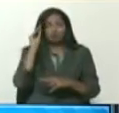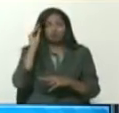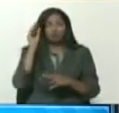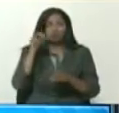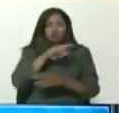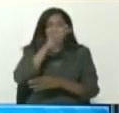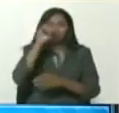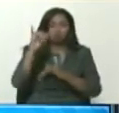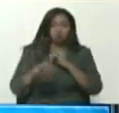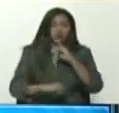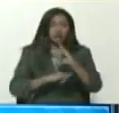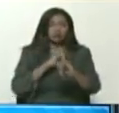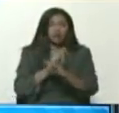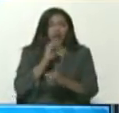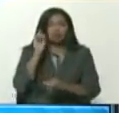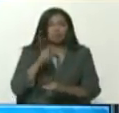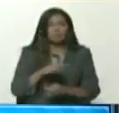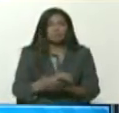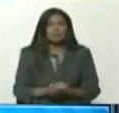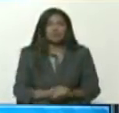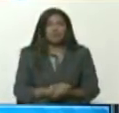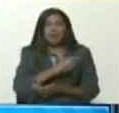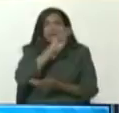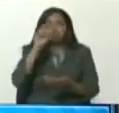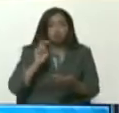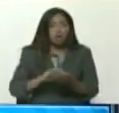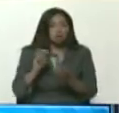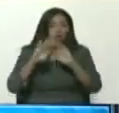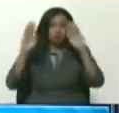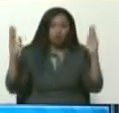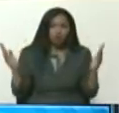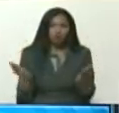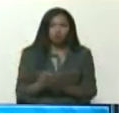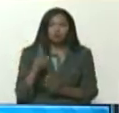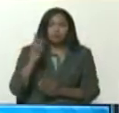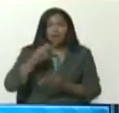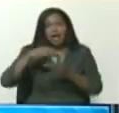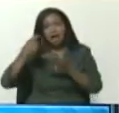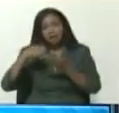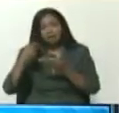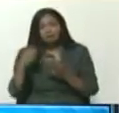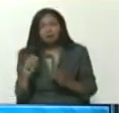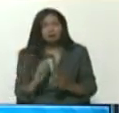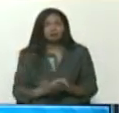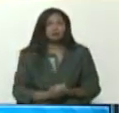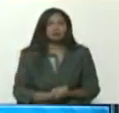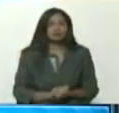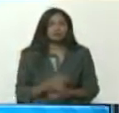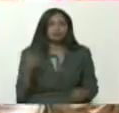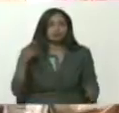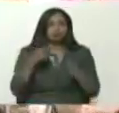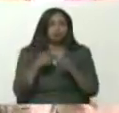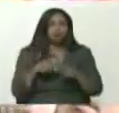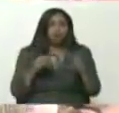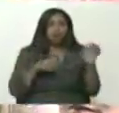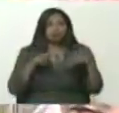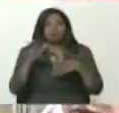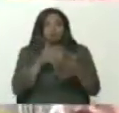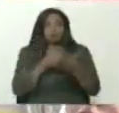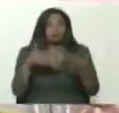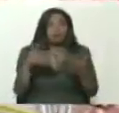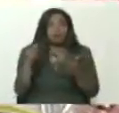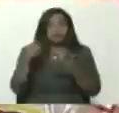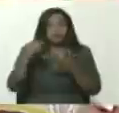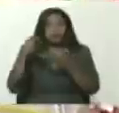nivel internacional, a nivel nacional y mundial, a firmar. Vamos rumbo a los 13 millones de